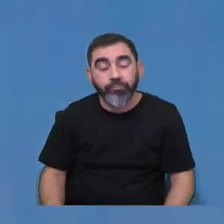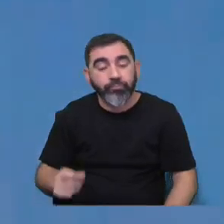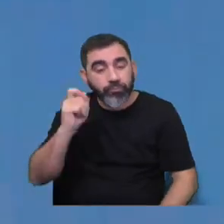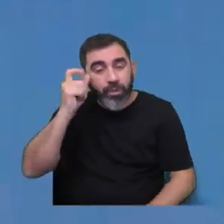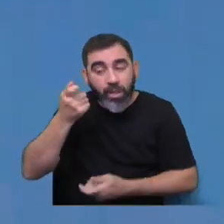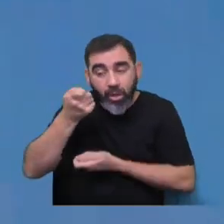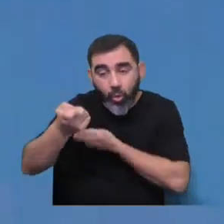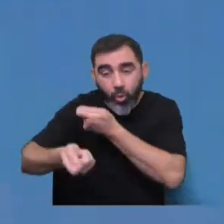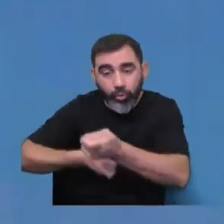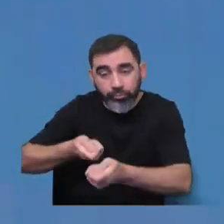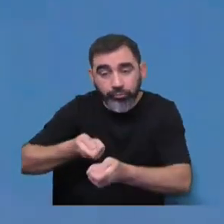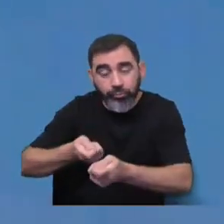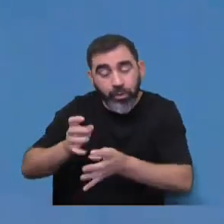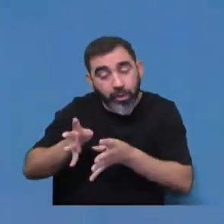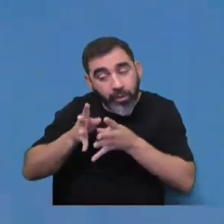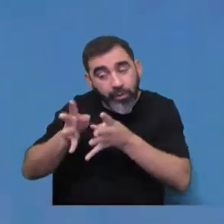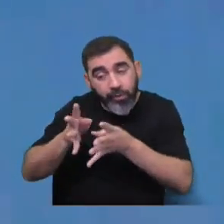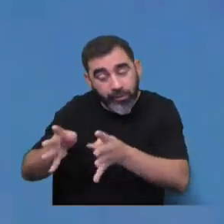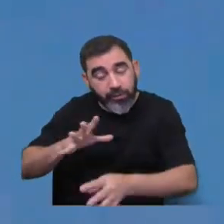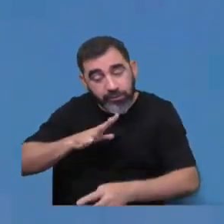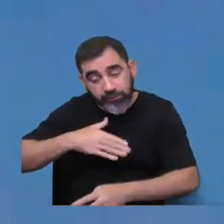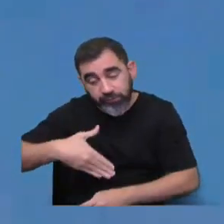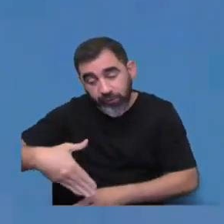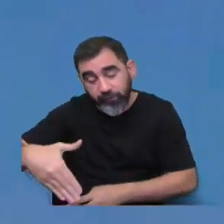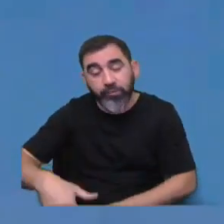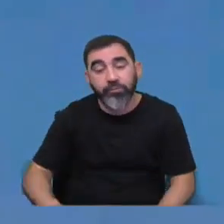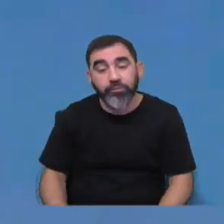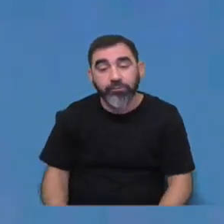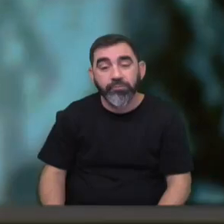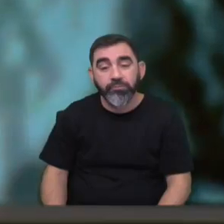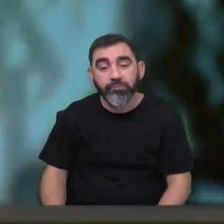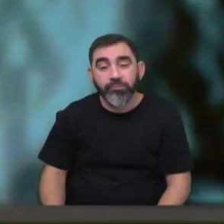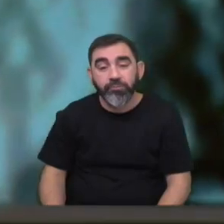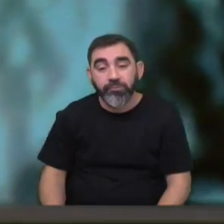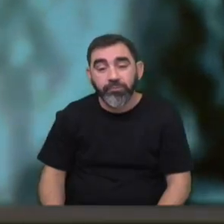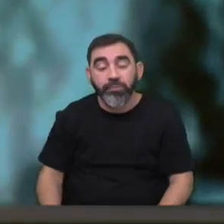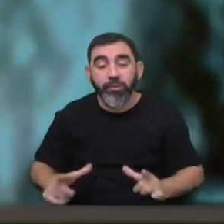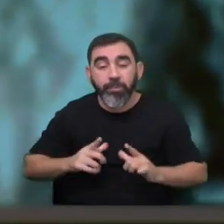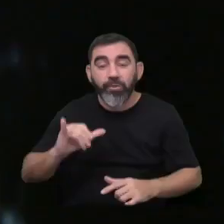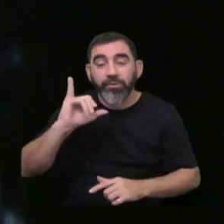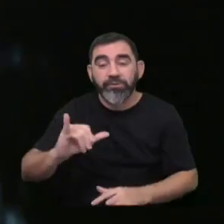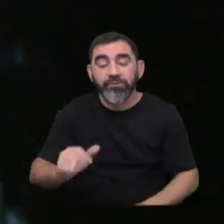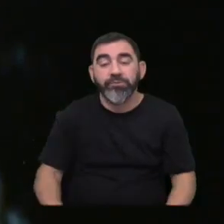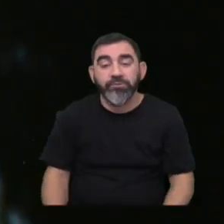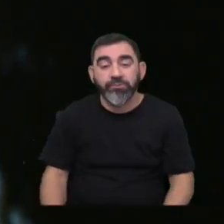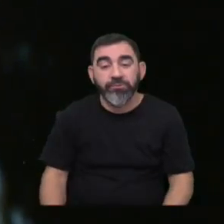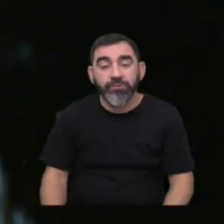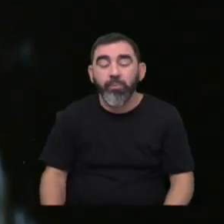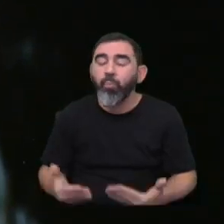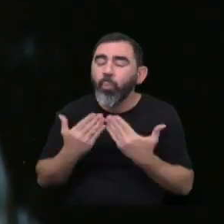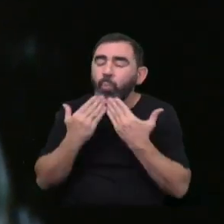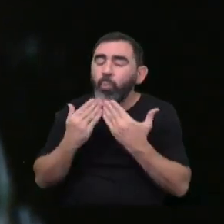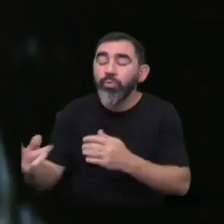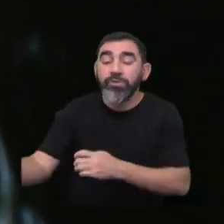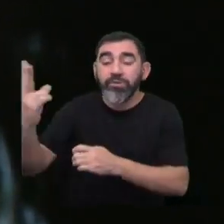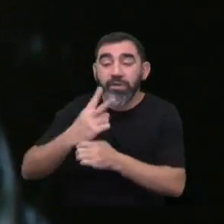conocimiento a resolver los desafíos que se van presentando en ese camino. Exacto, sí, esperemos que sí. Mario Pacheco, muchas gracias por